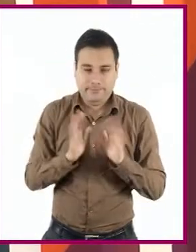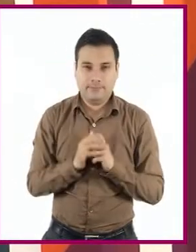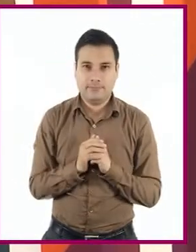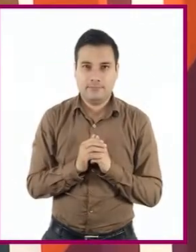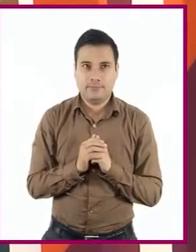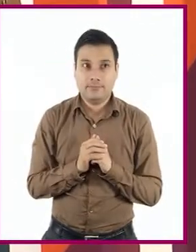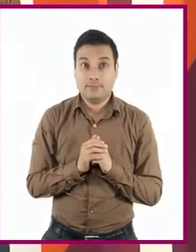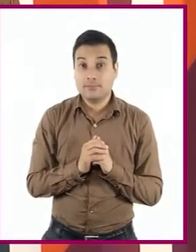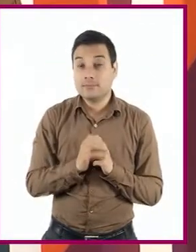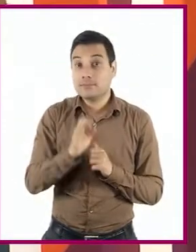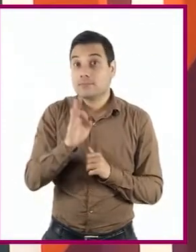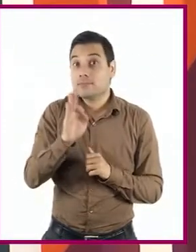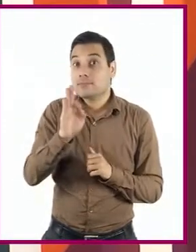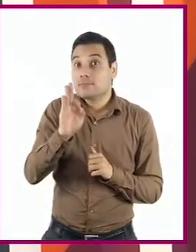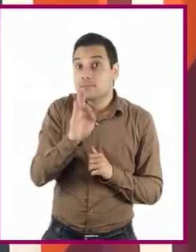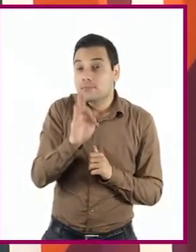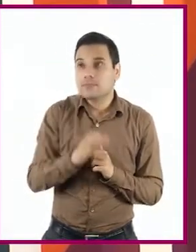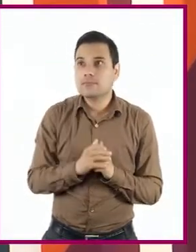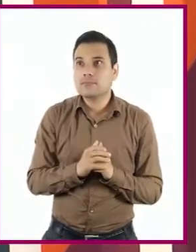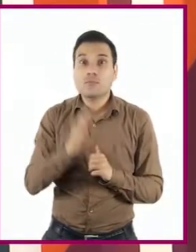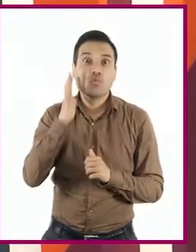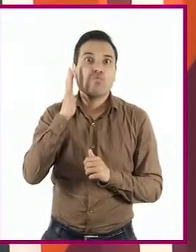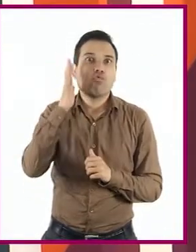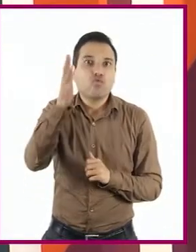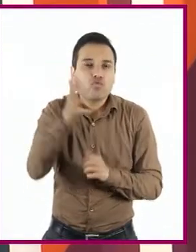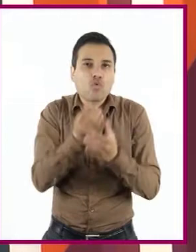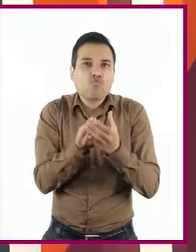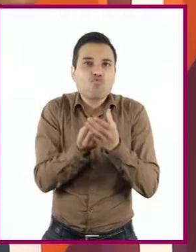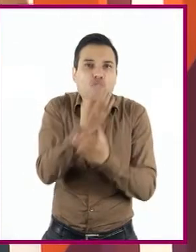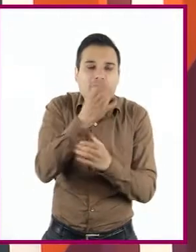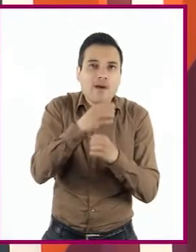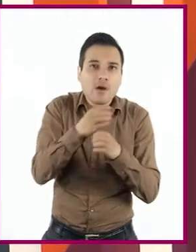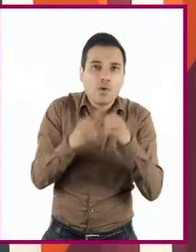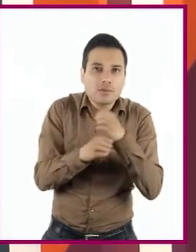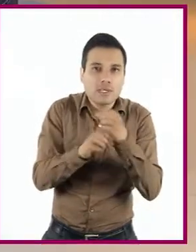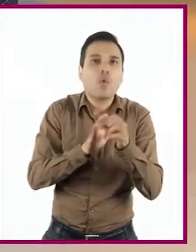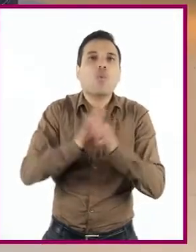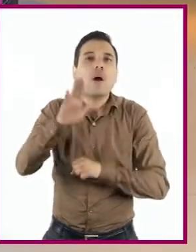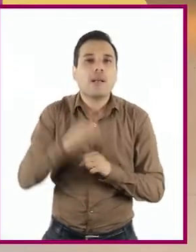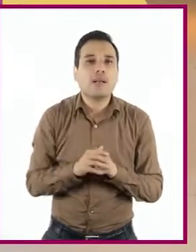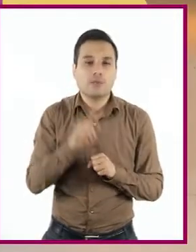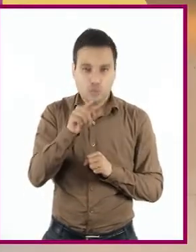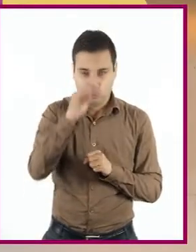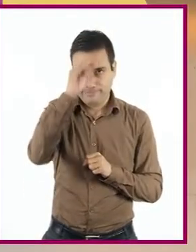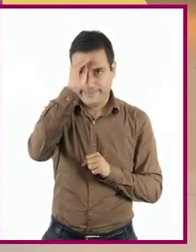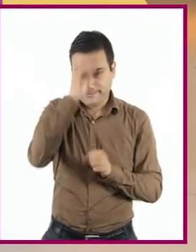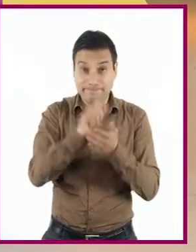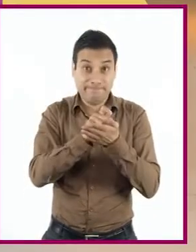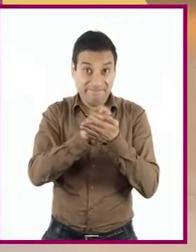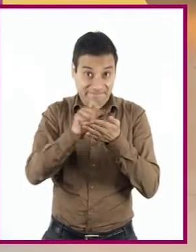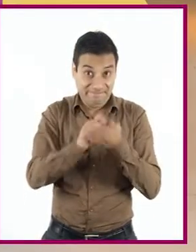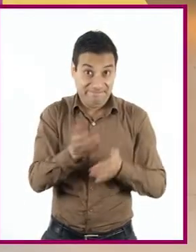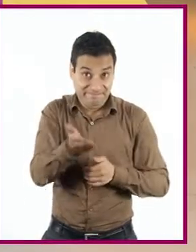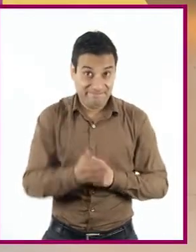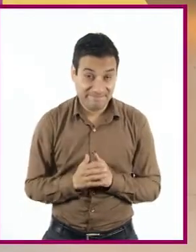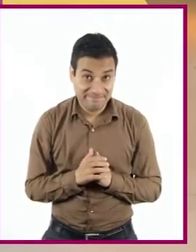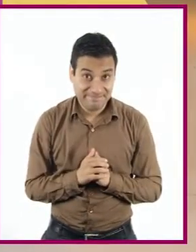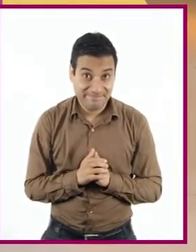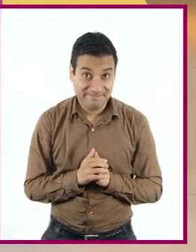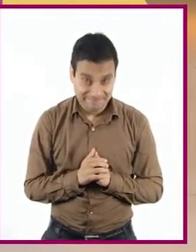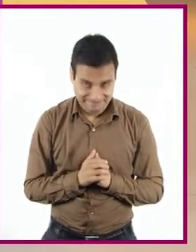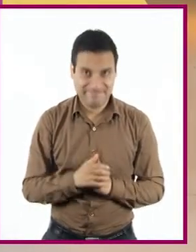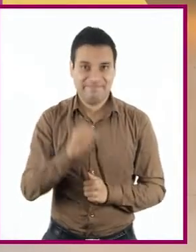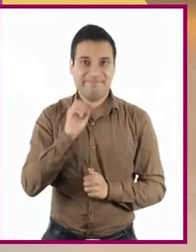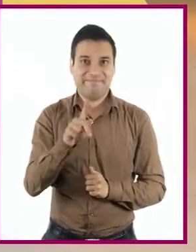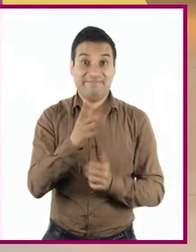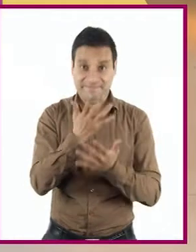sé, tal vez la creación de algún invento en ese futuro. Pues no esperemos más. ¡Manos a la